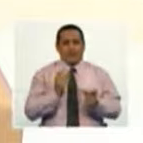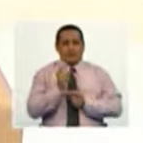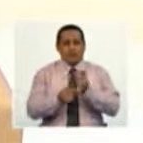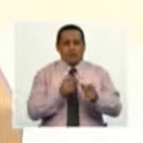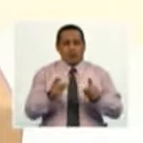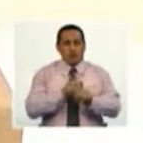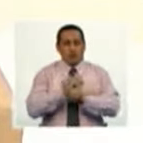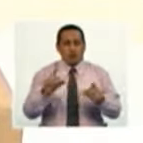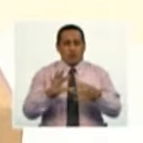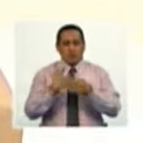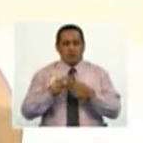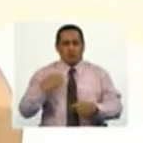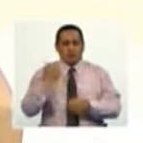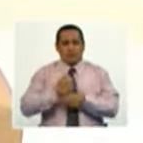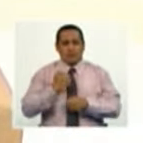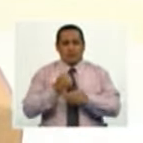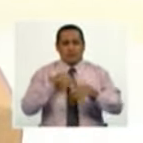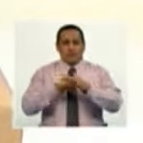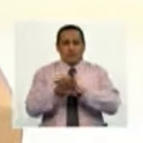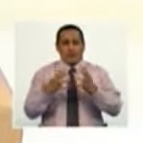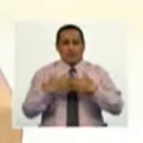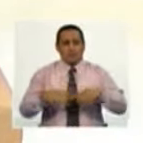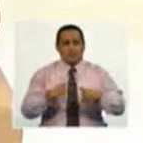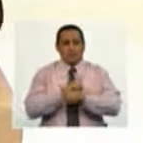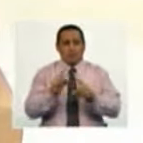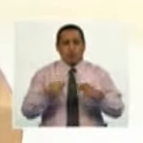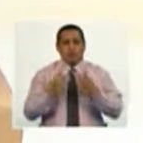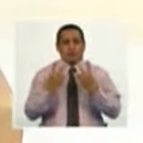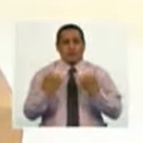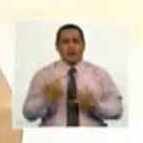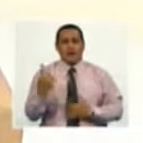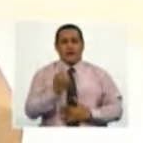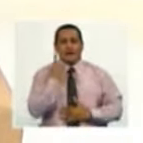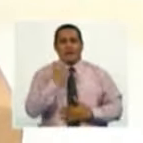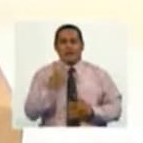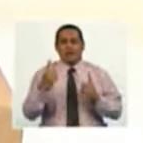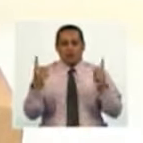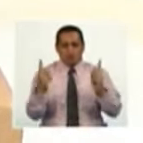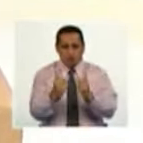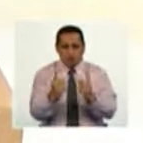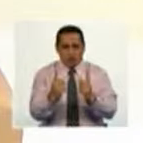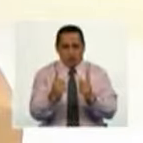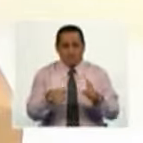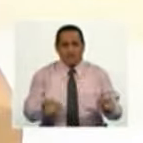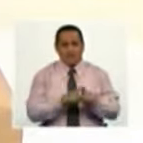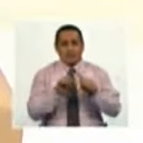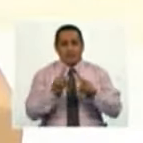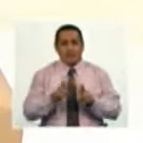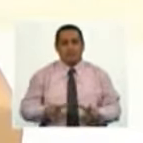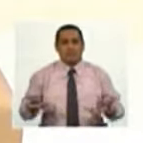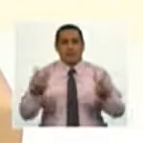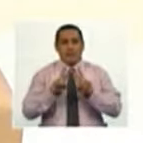actores no vinculados laboralmente a la empresa, o sea, que no están a la mano para que el gerente los traiga y los confronte,